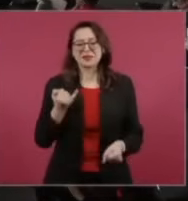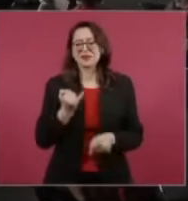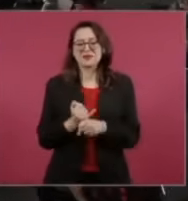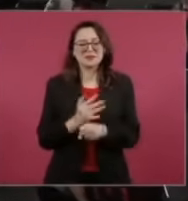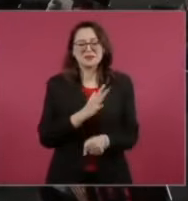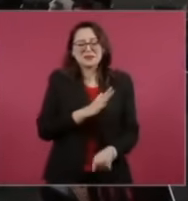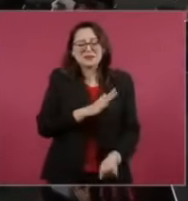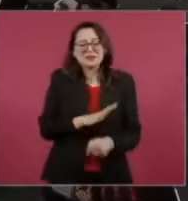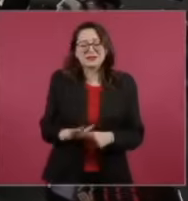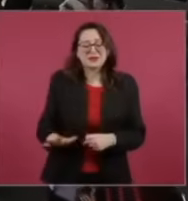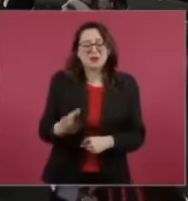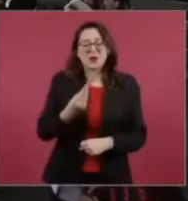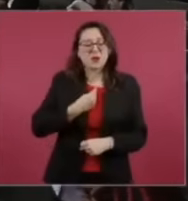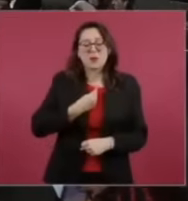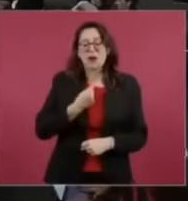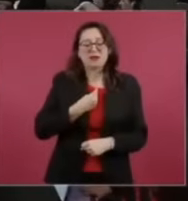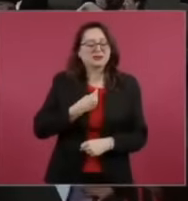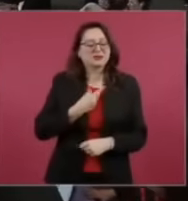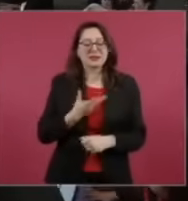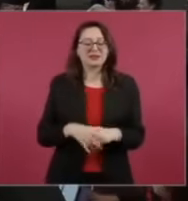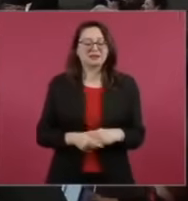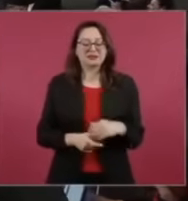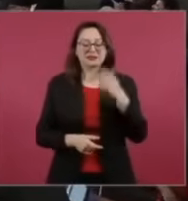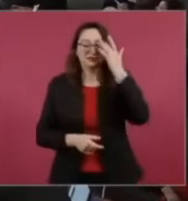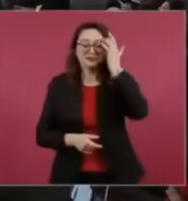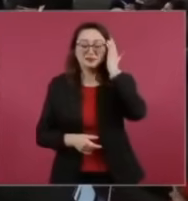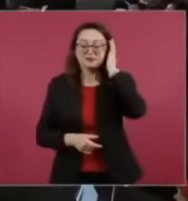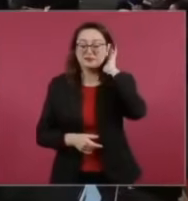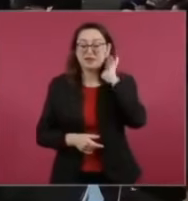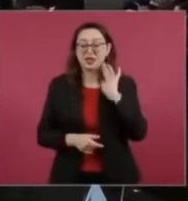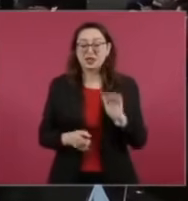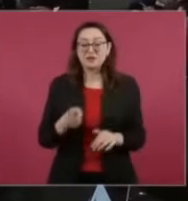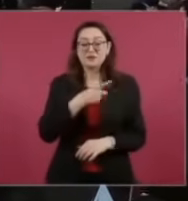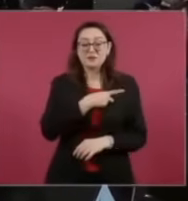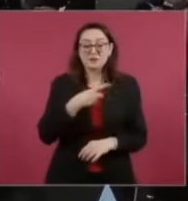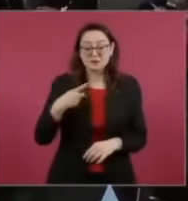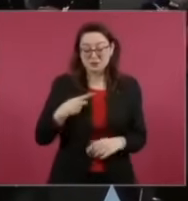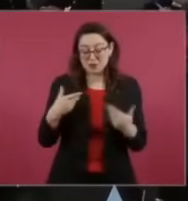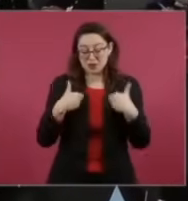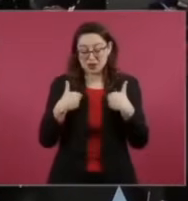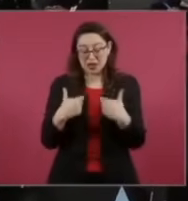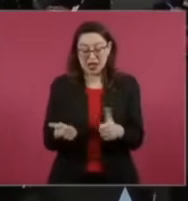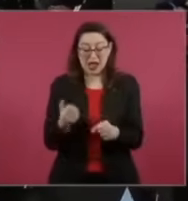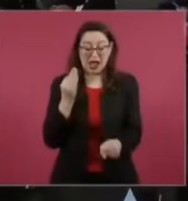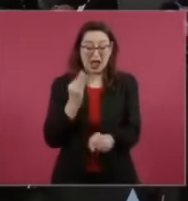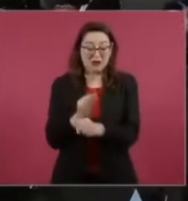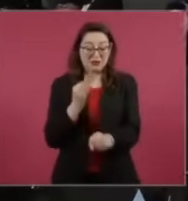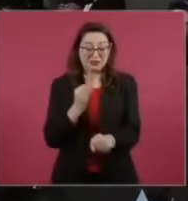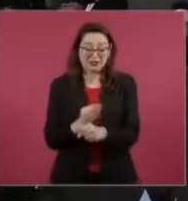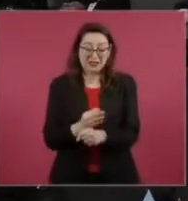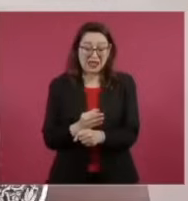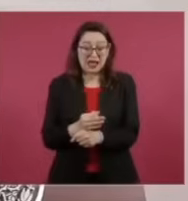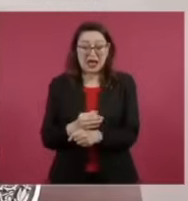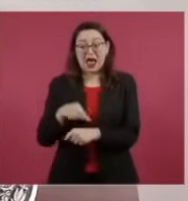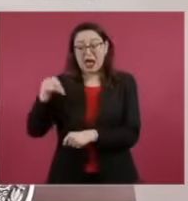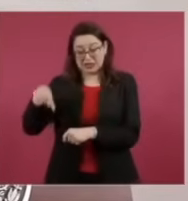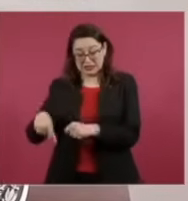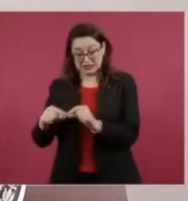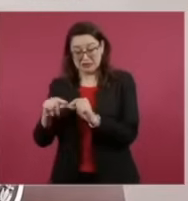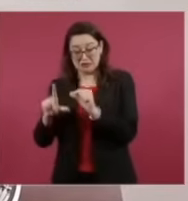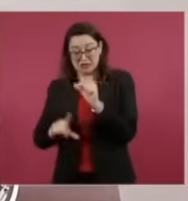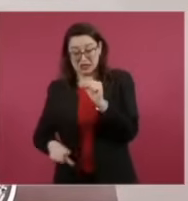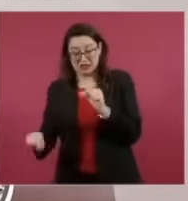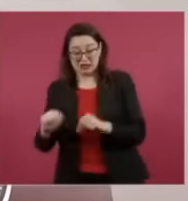podría pero hay que entender que estamos en campaña